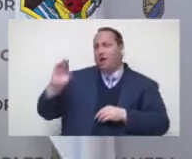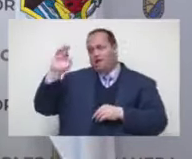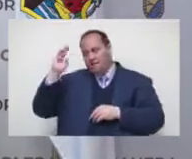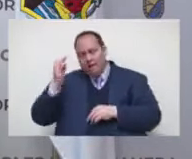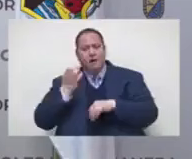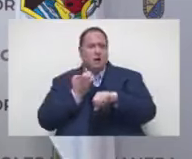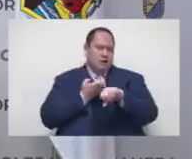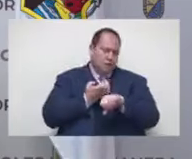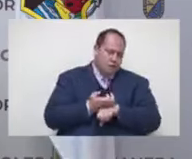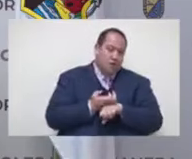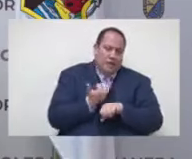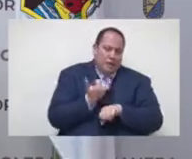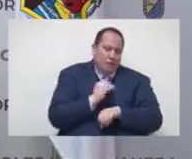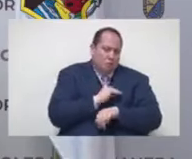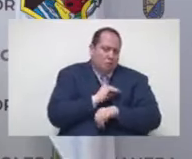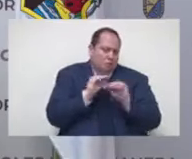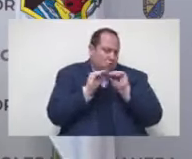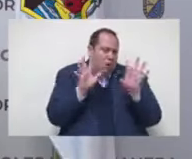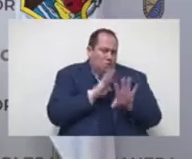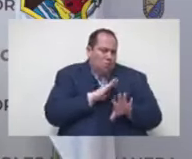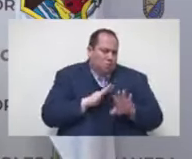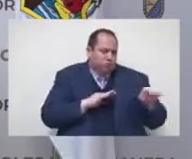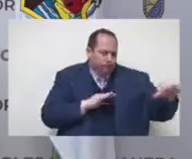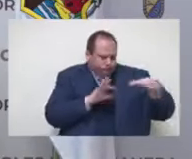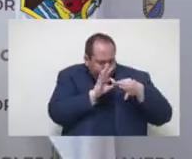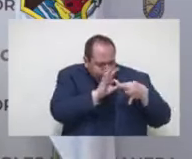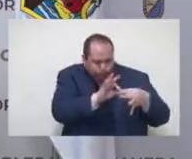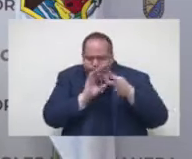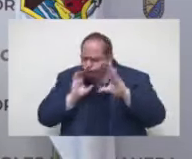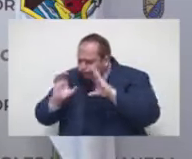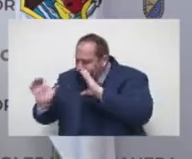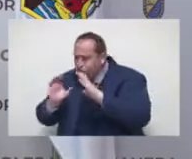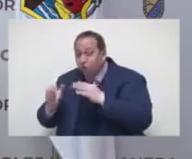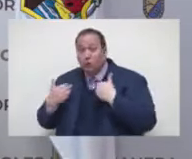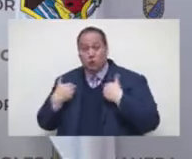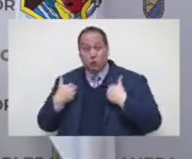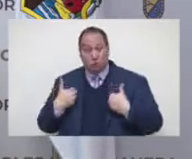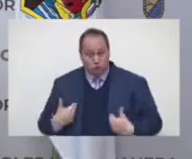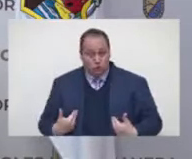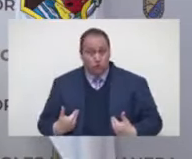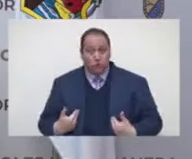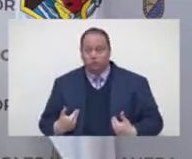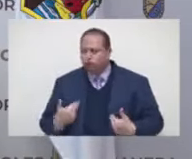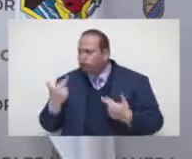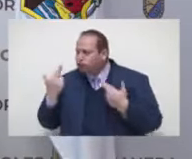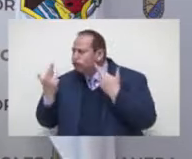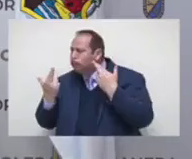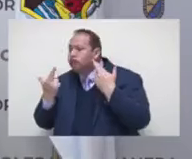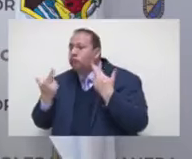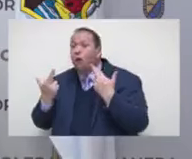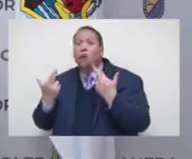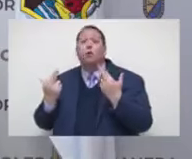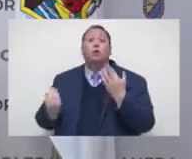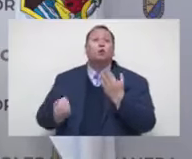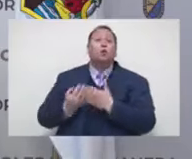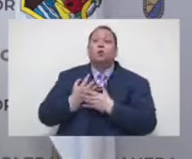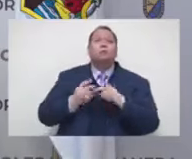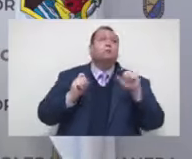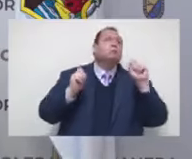supuesto las municipales. De manera personal, estamos revisando las actualizaciones en